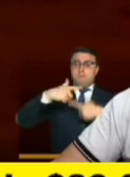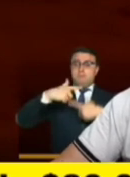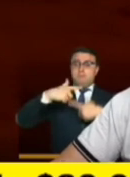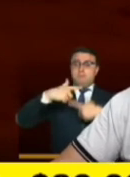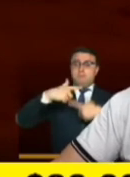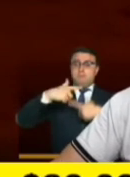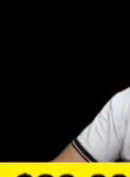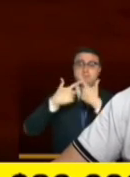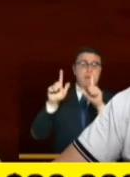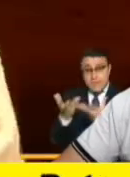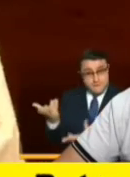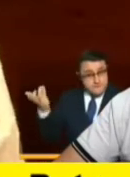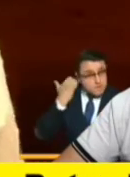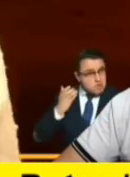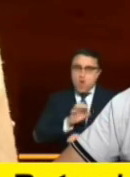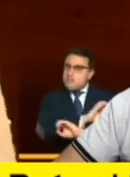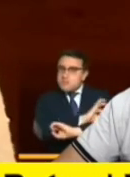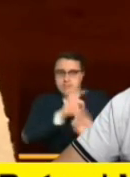se escucha muy bien.